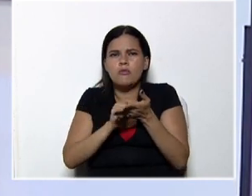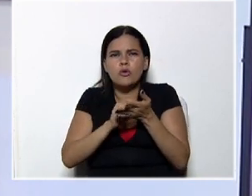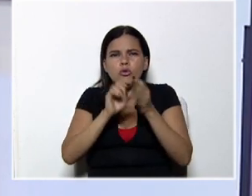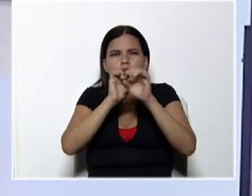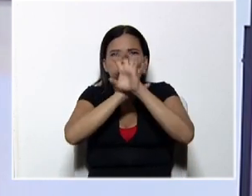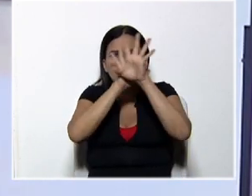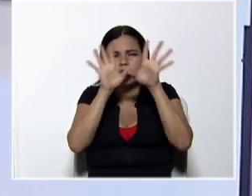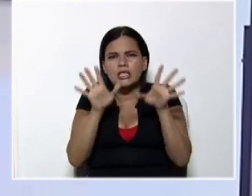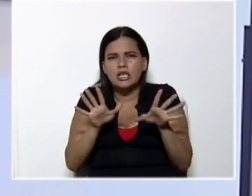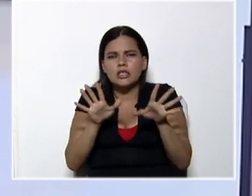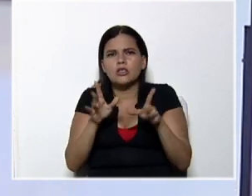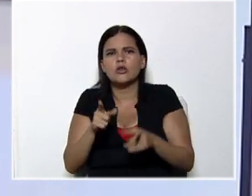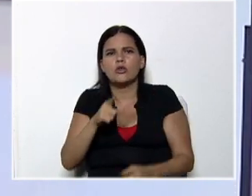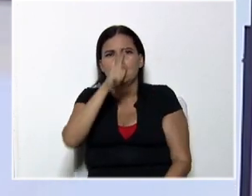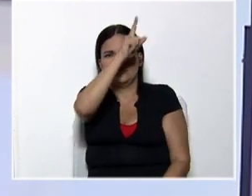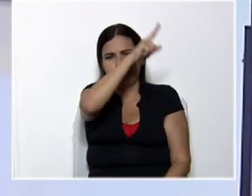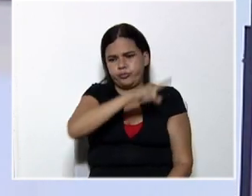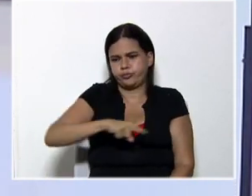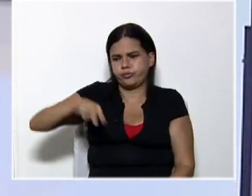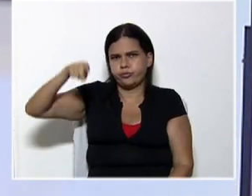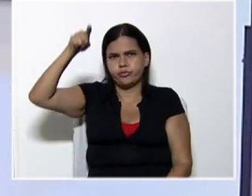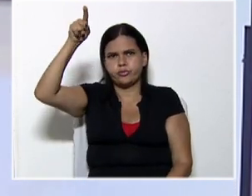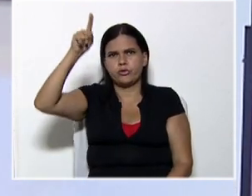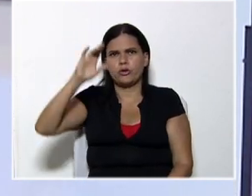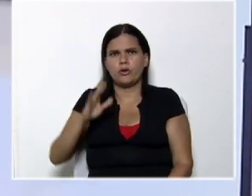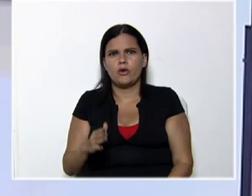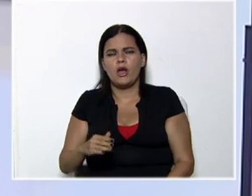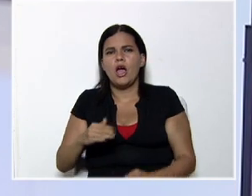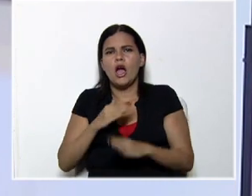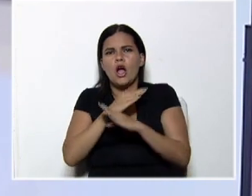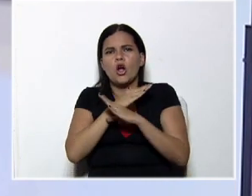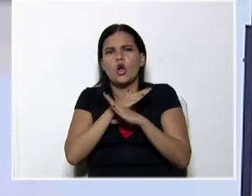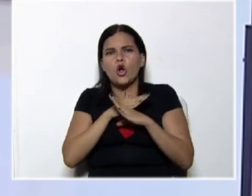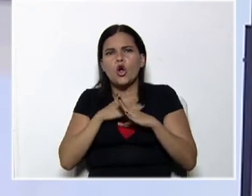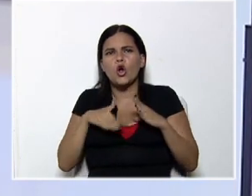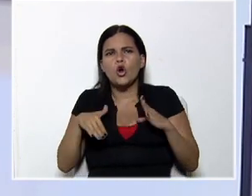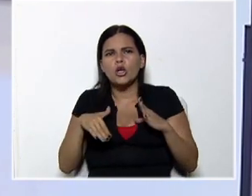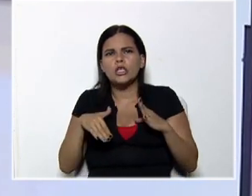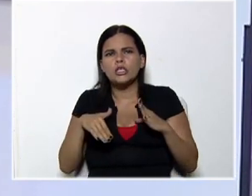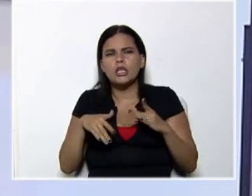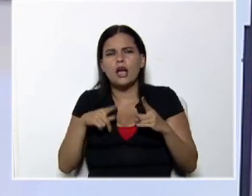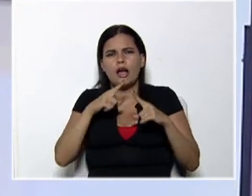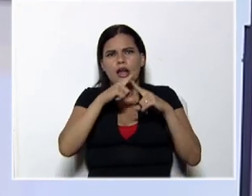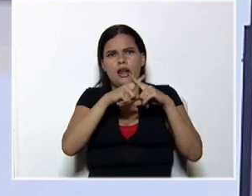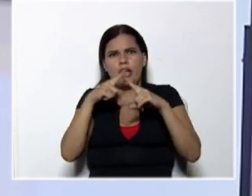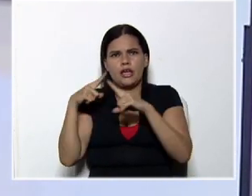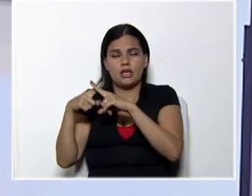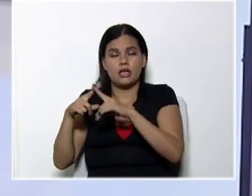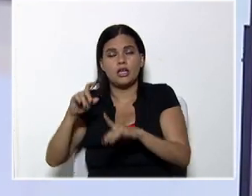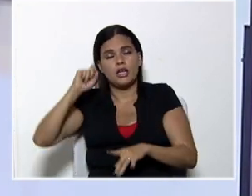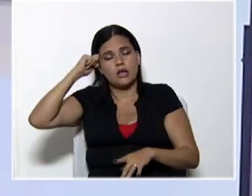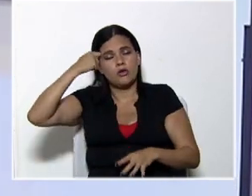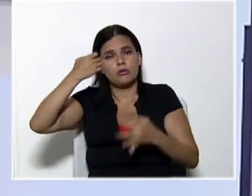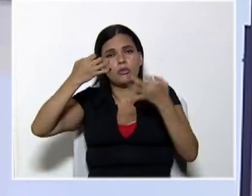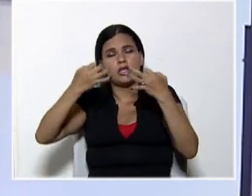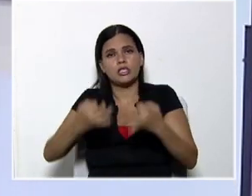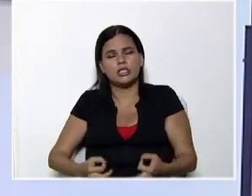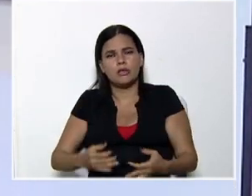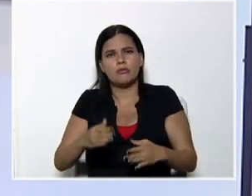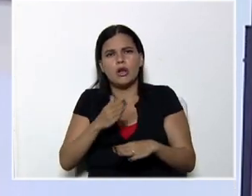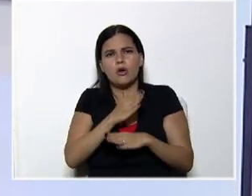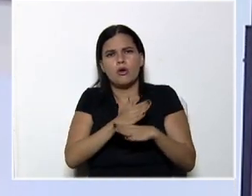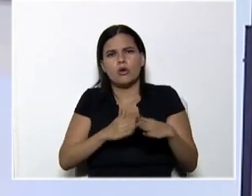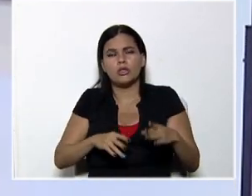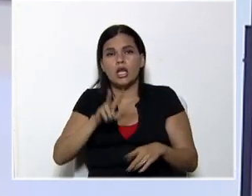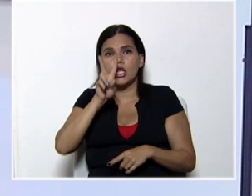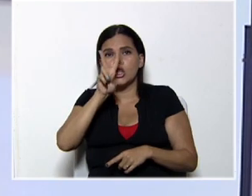la parábola va a cortar el eje de las x. Recordemos que lo va a cortar dos veces. Entonces, la ecuación